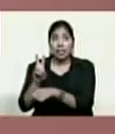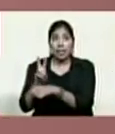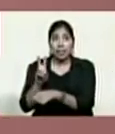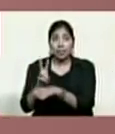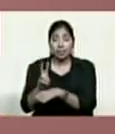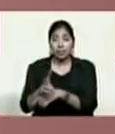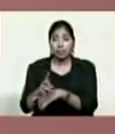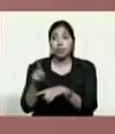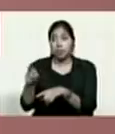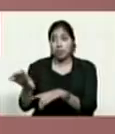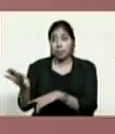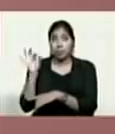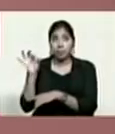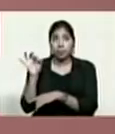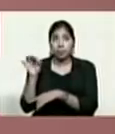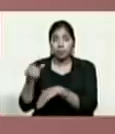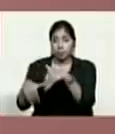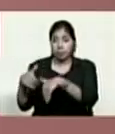que ha sido electo jamás.